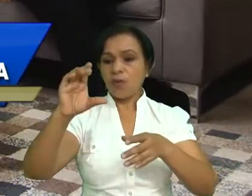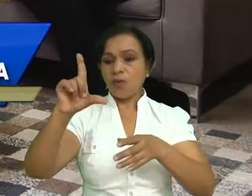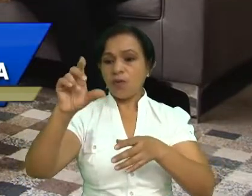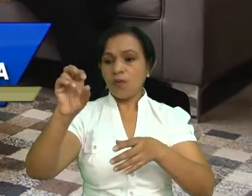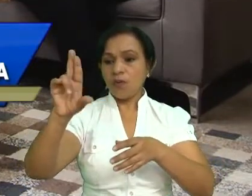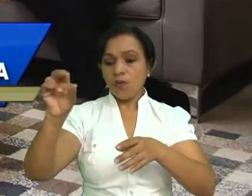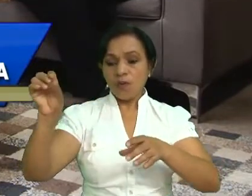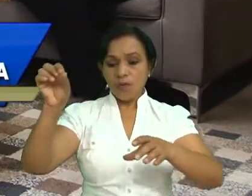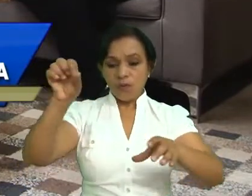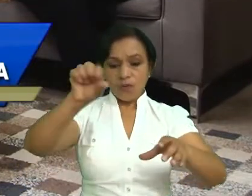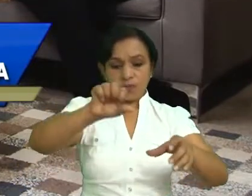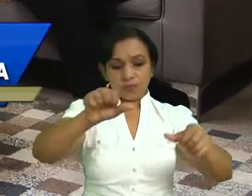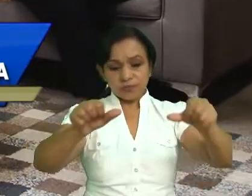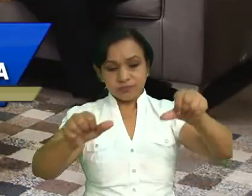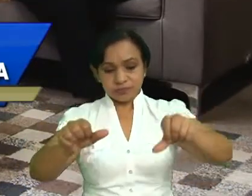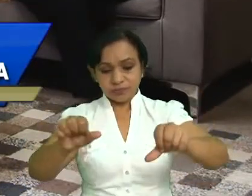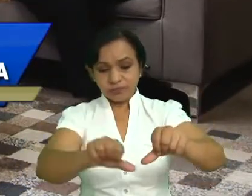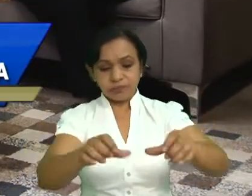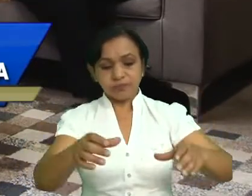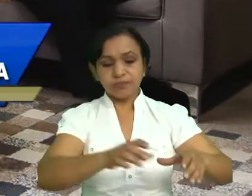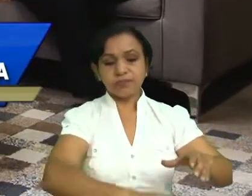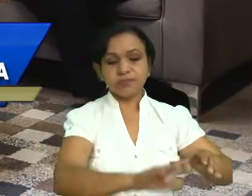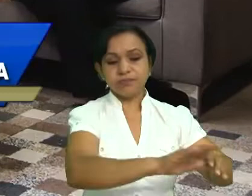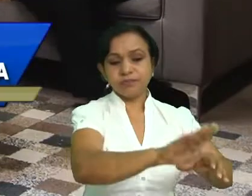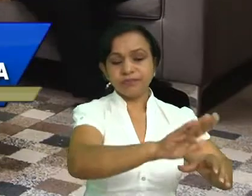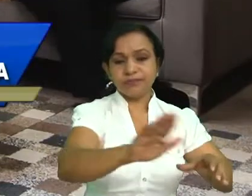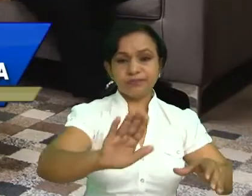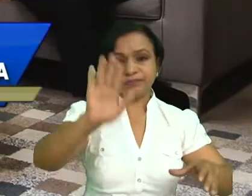todo lo que sea bacterias o